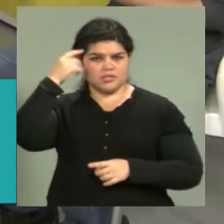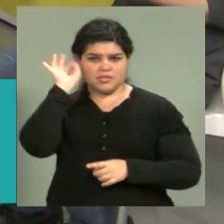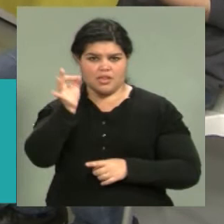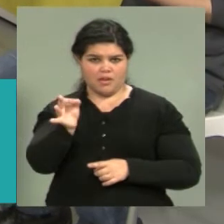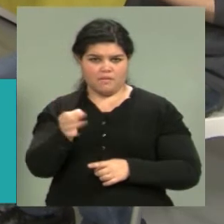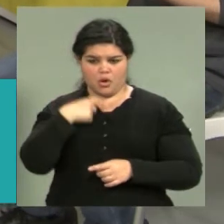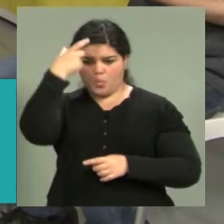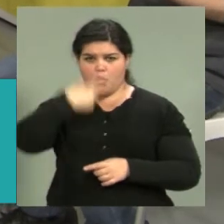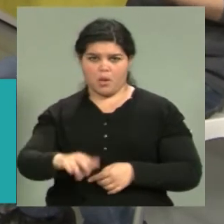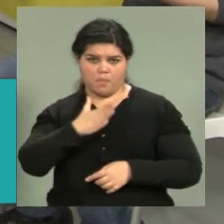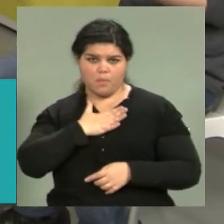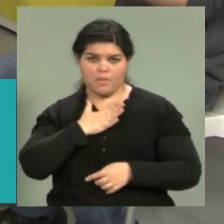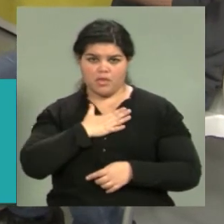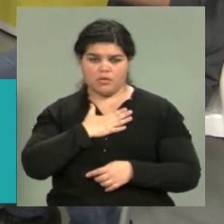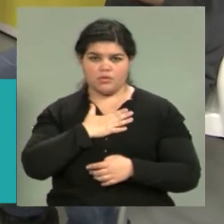cuerpo,